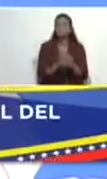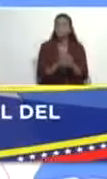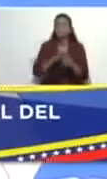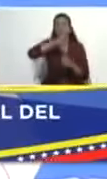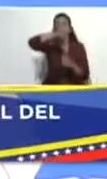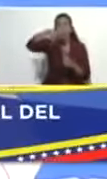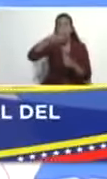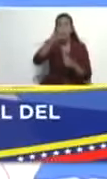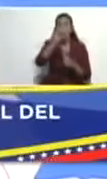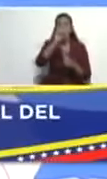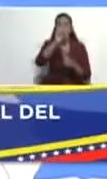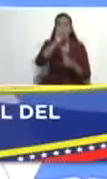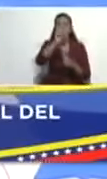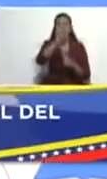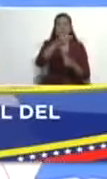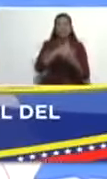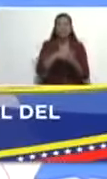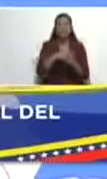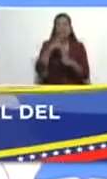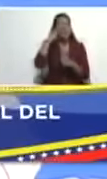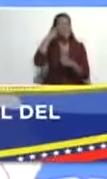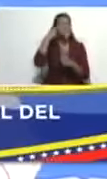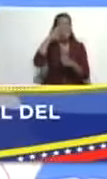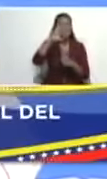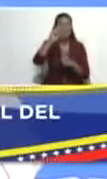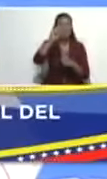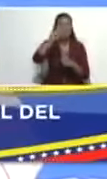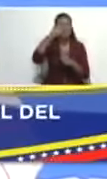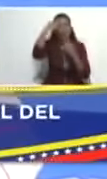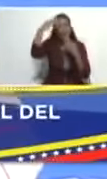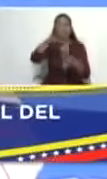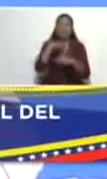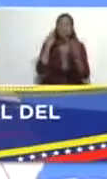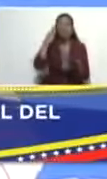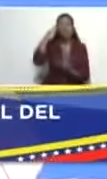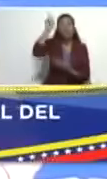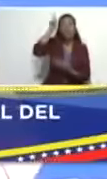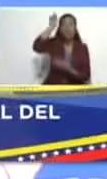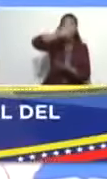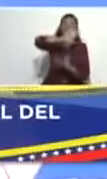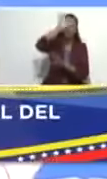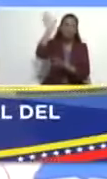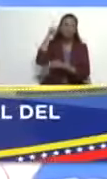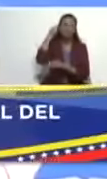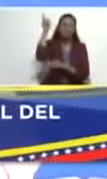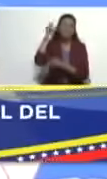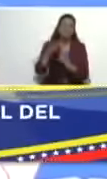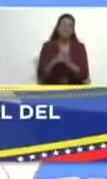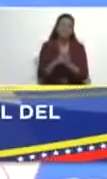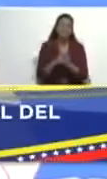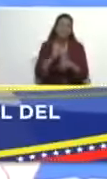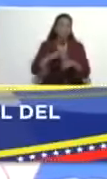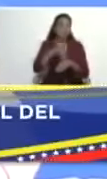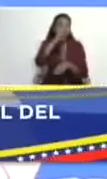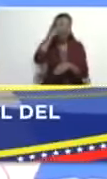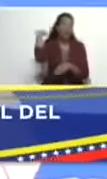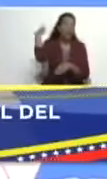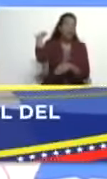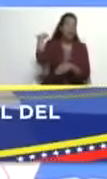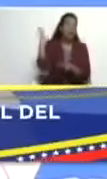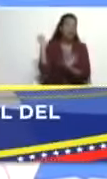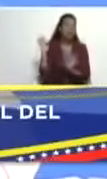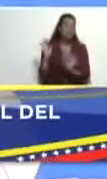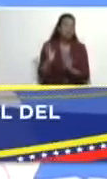José Saramat Khan, el Chino Khan. Honor y gloria al Chino Khan, porque en aquella época,